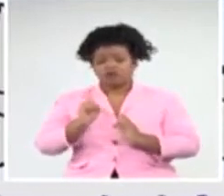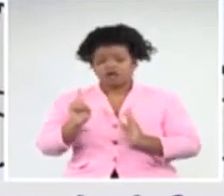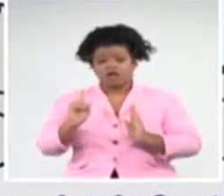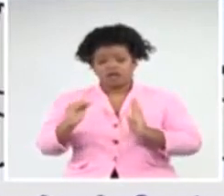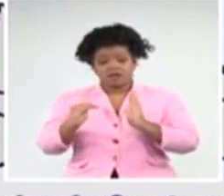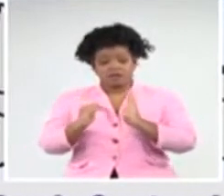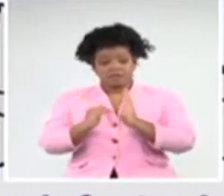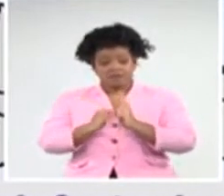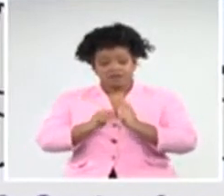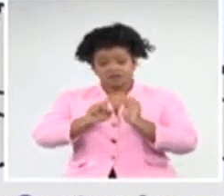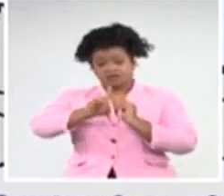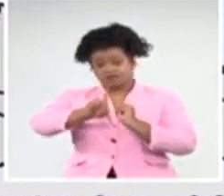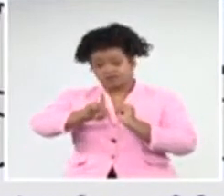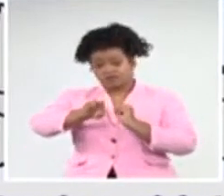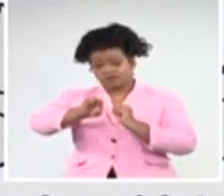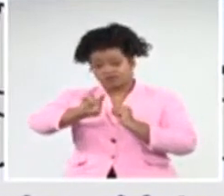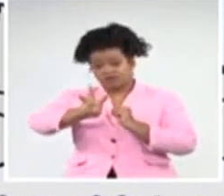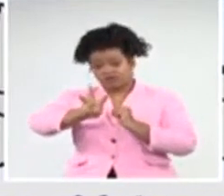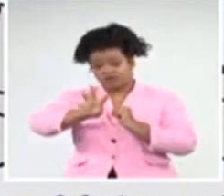1.138,